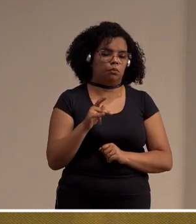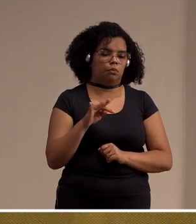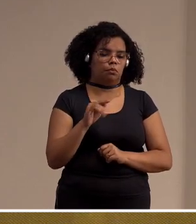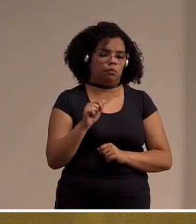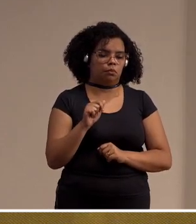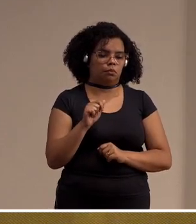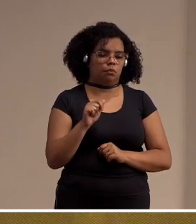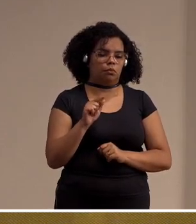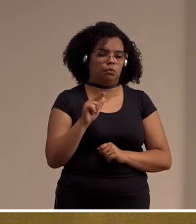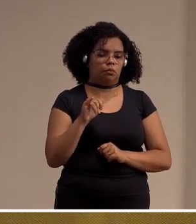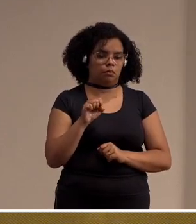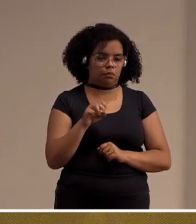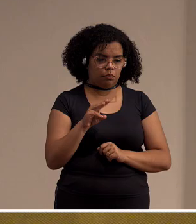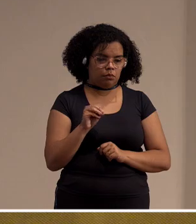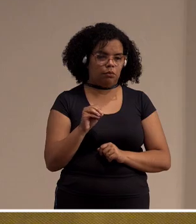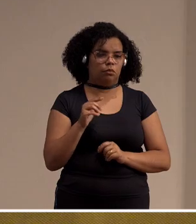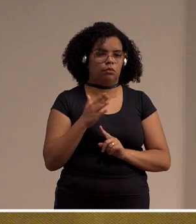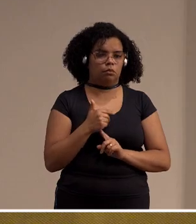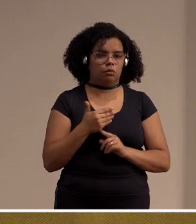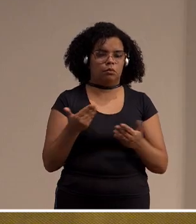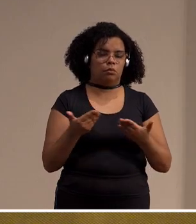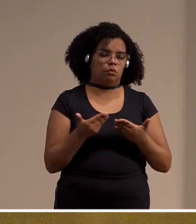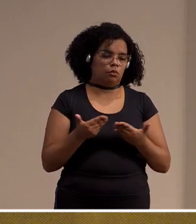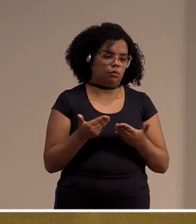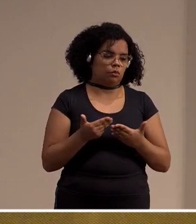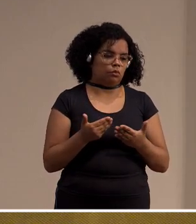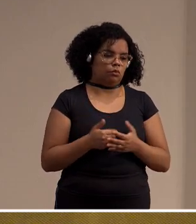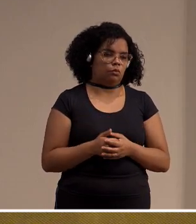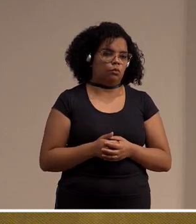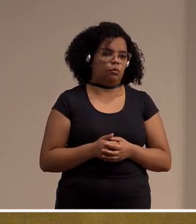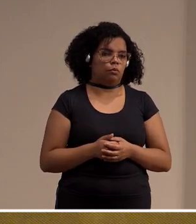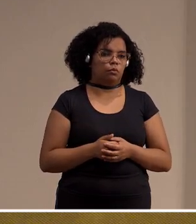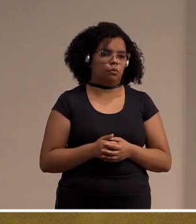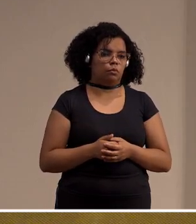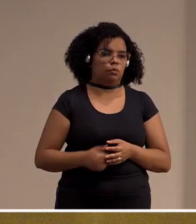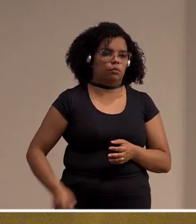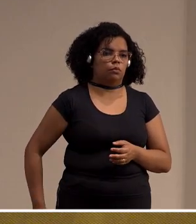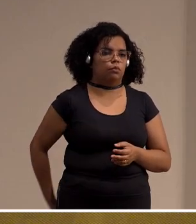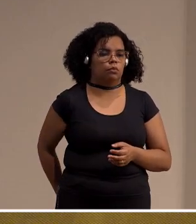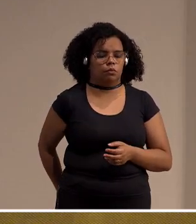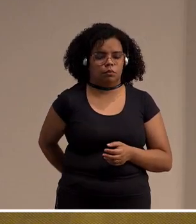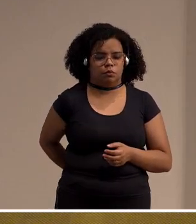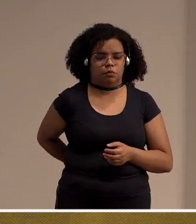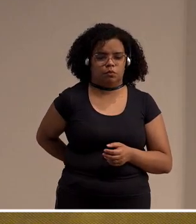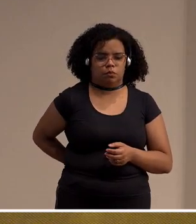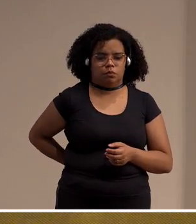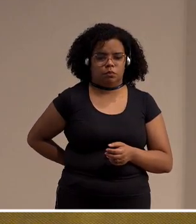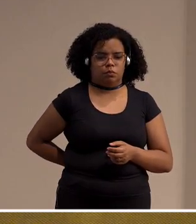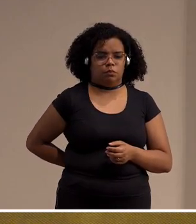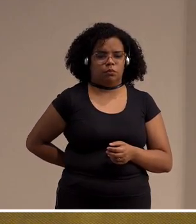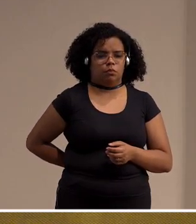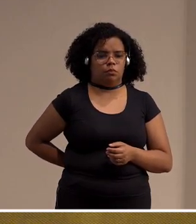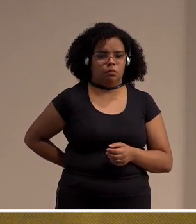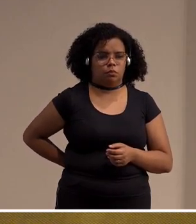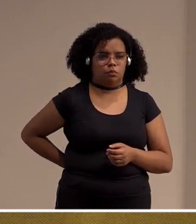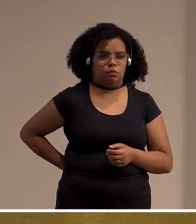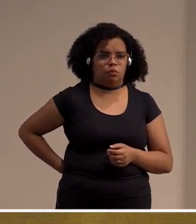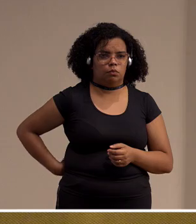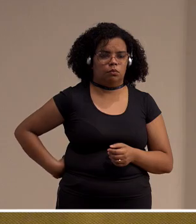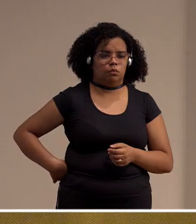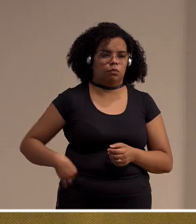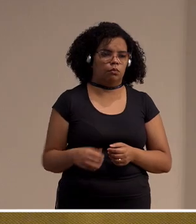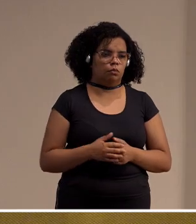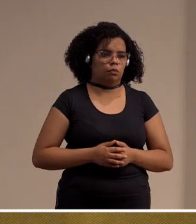agora, no tempo contemporáneo, da ficción científica una nueva centralidade que no ten no pasado. Entonces eu acho interesante na